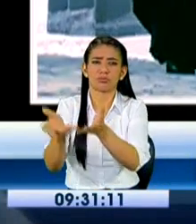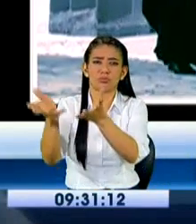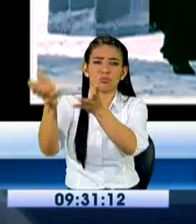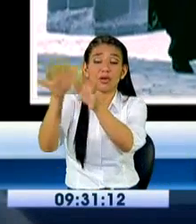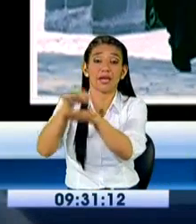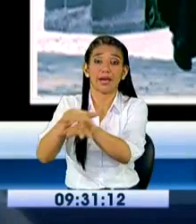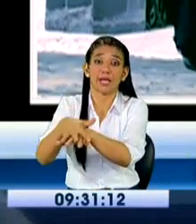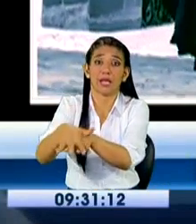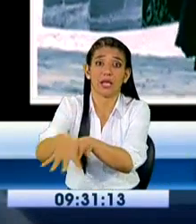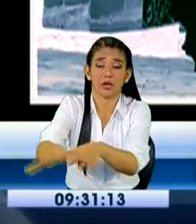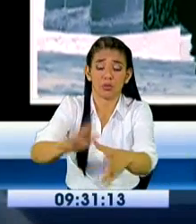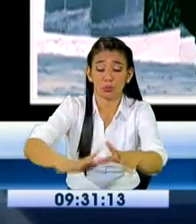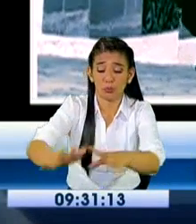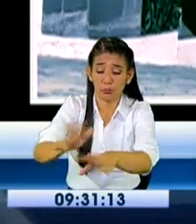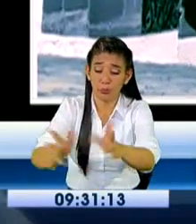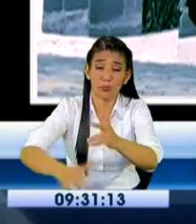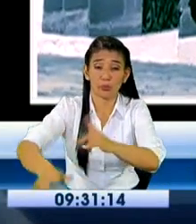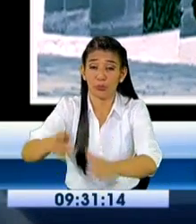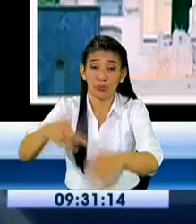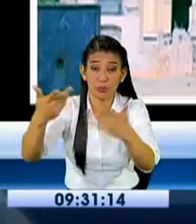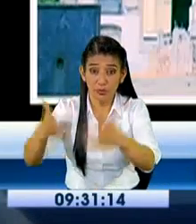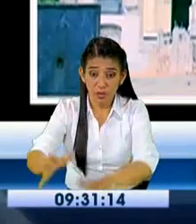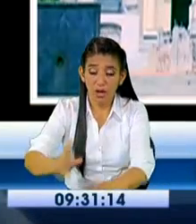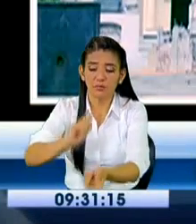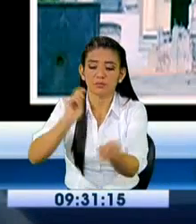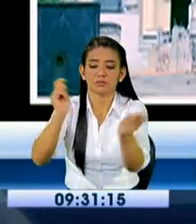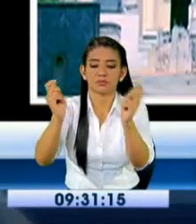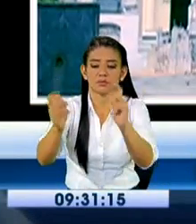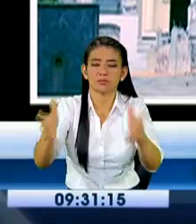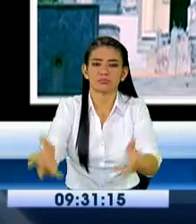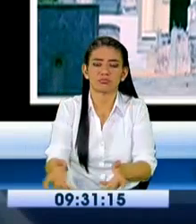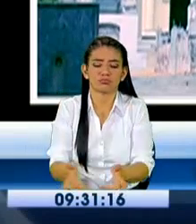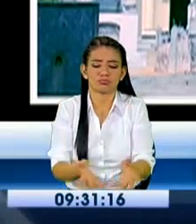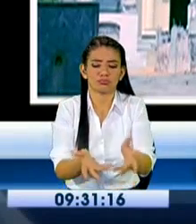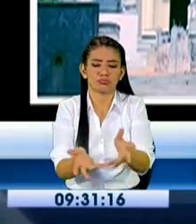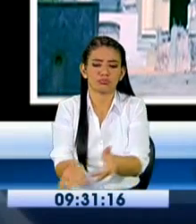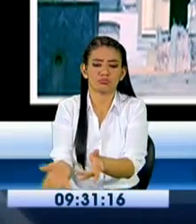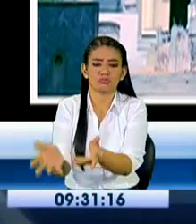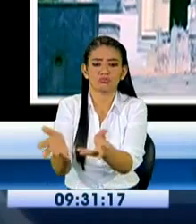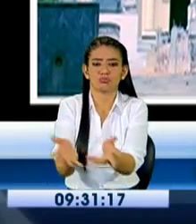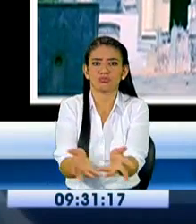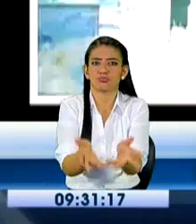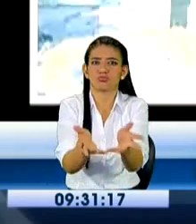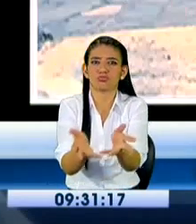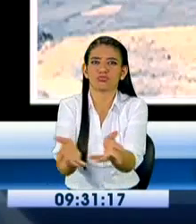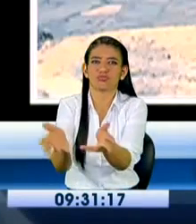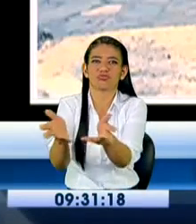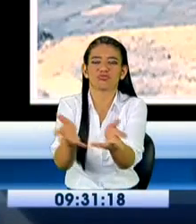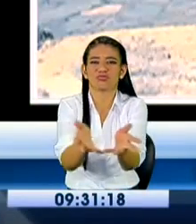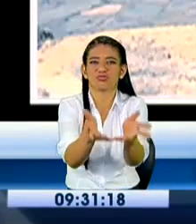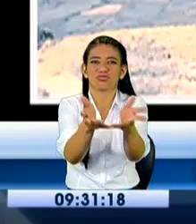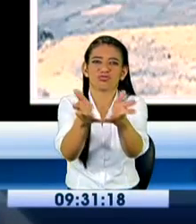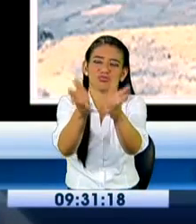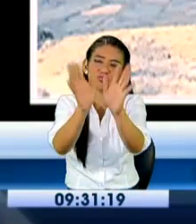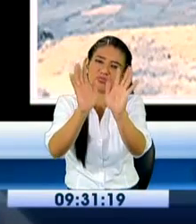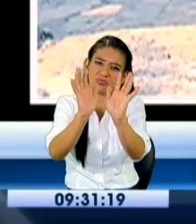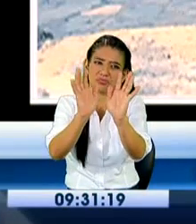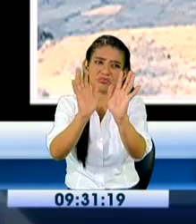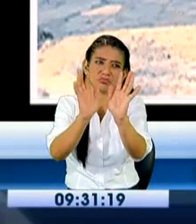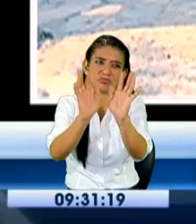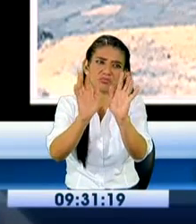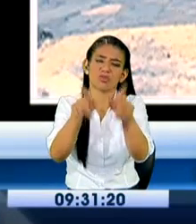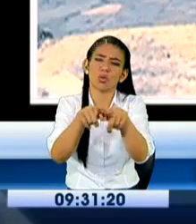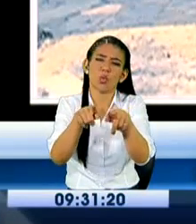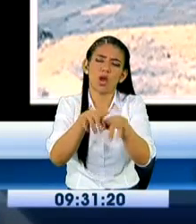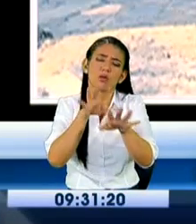los lavaba y después de eso se les ponía en andas y se los hacía ir llevando como en especie